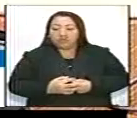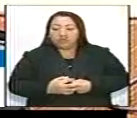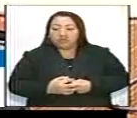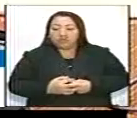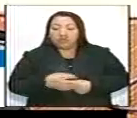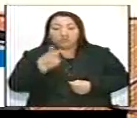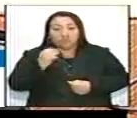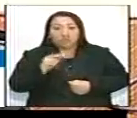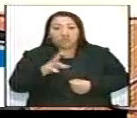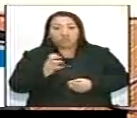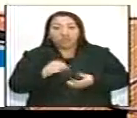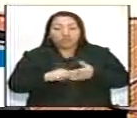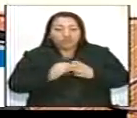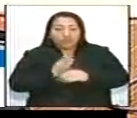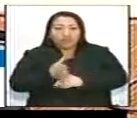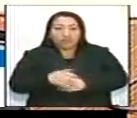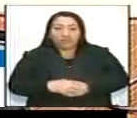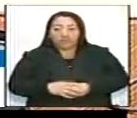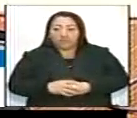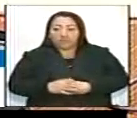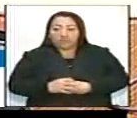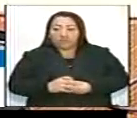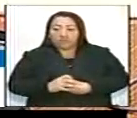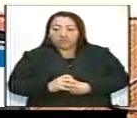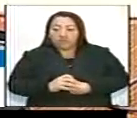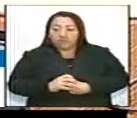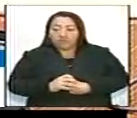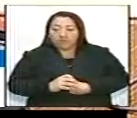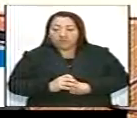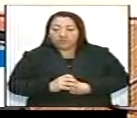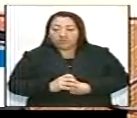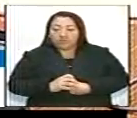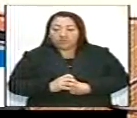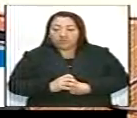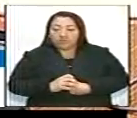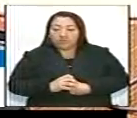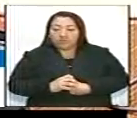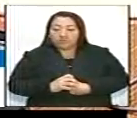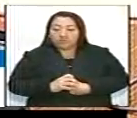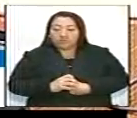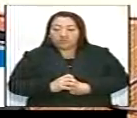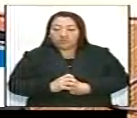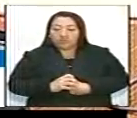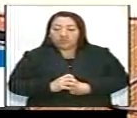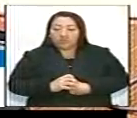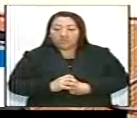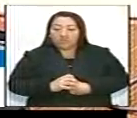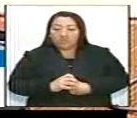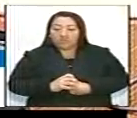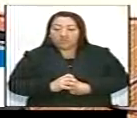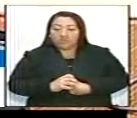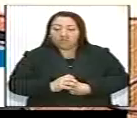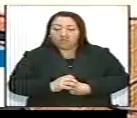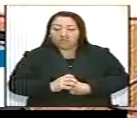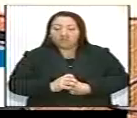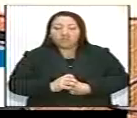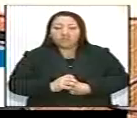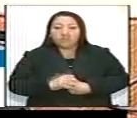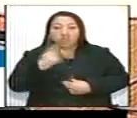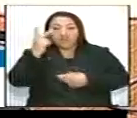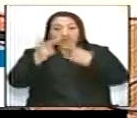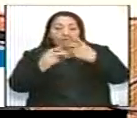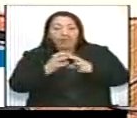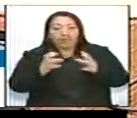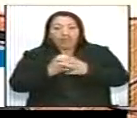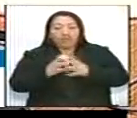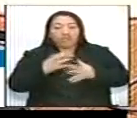esta ruta de entrada a un punto que es importante, de las visitas domiciliarias, porque es un atributo de la salud comunitaria.